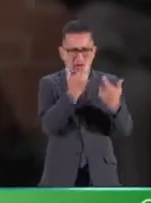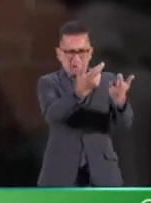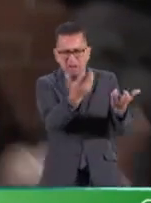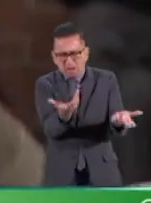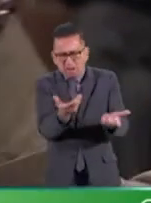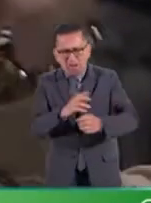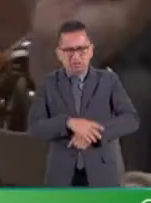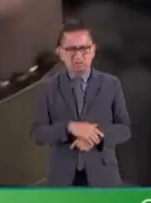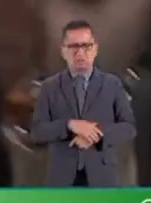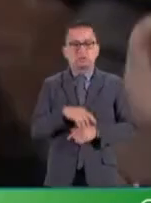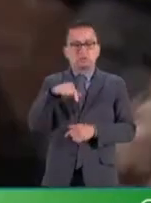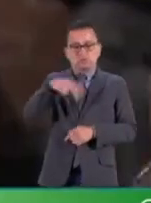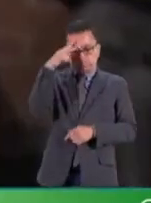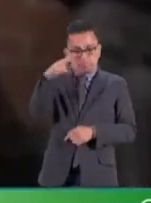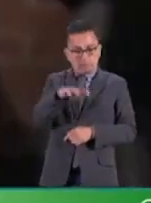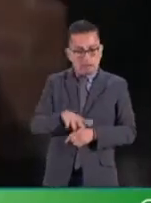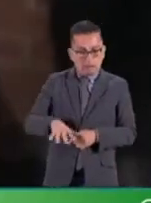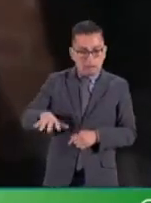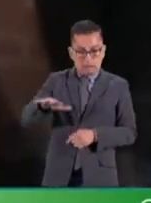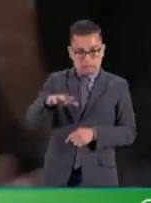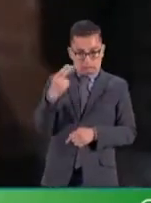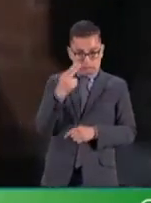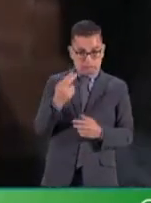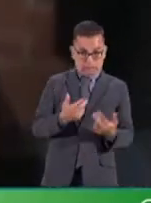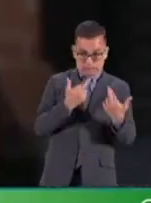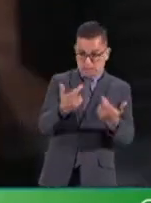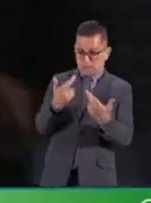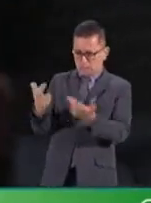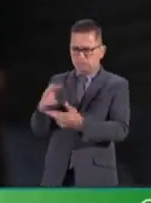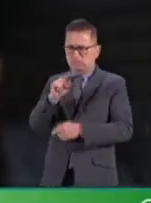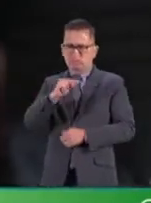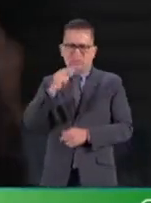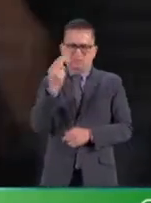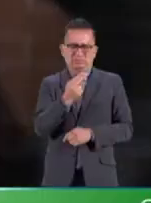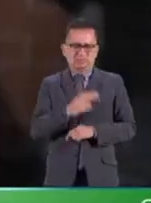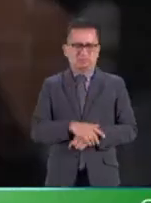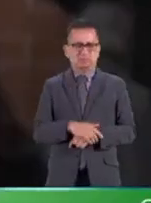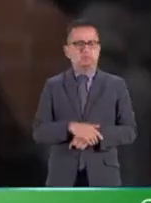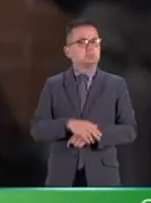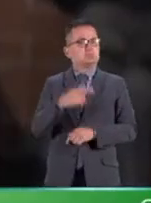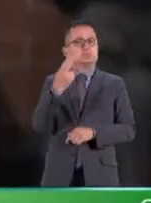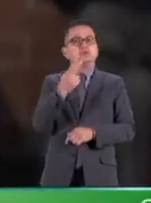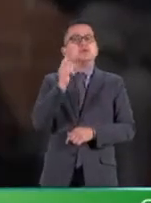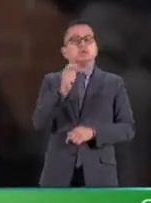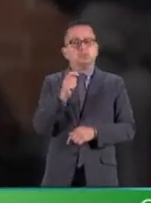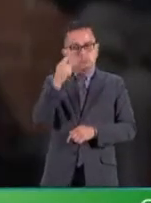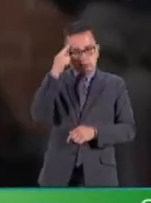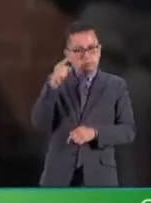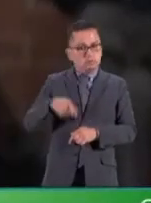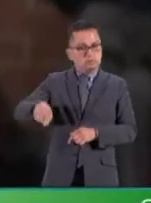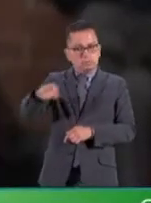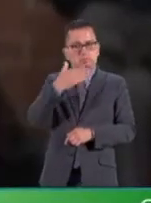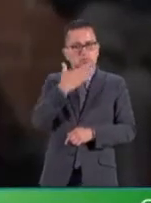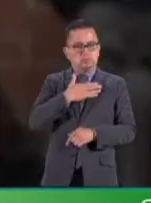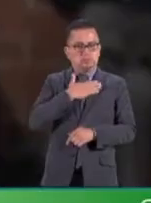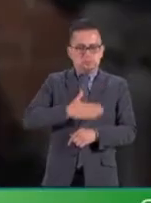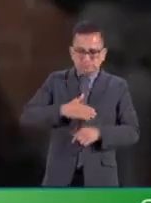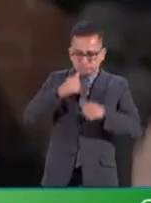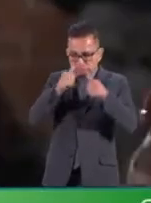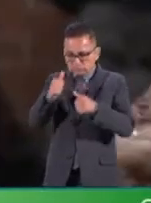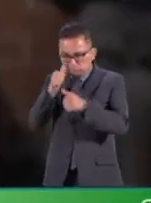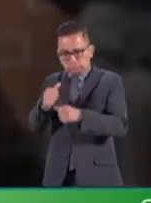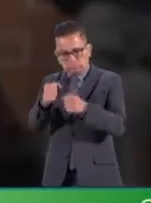los mexicanos no necesitan regalos. ¿Qué necesitan? Que les garanticemos su derecho de acceso a la justicia.